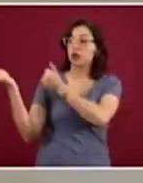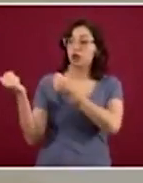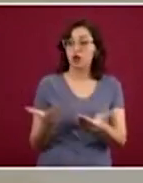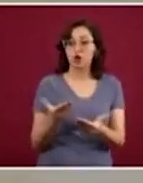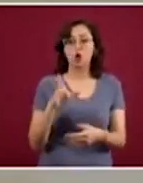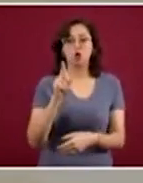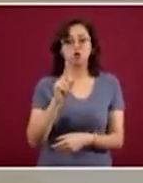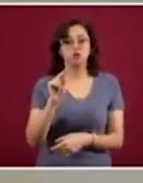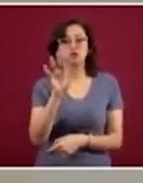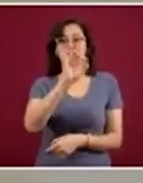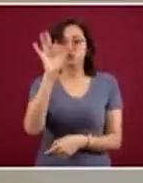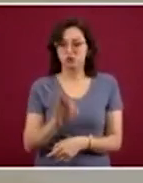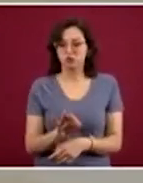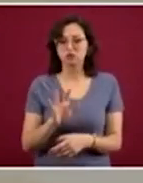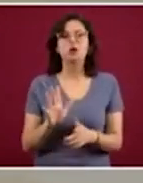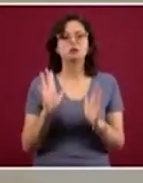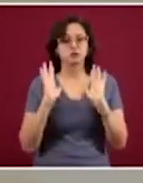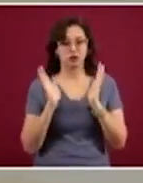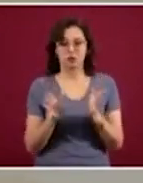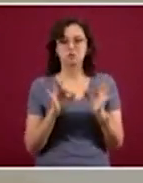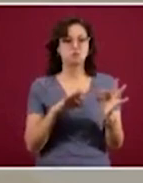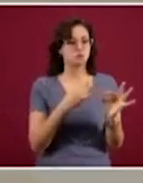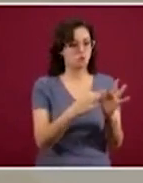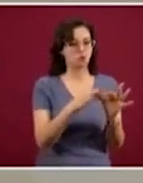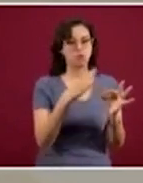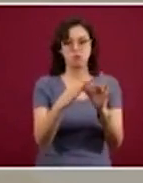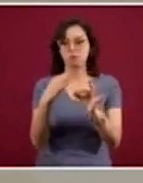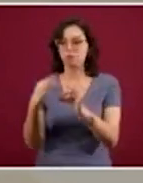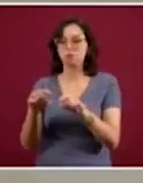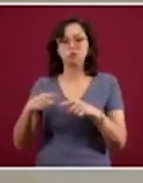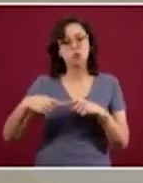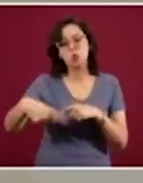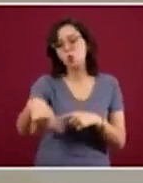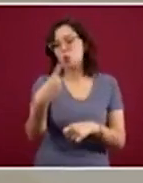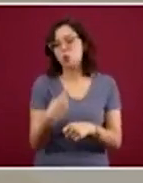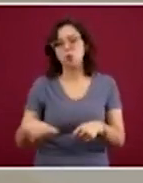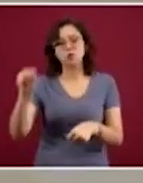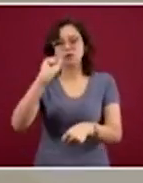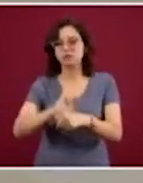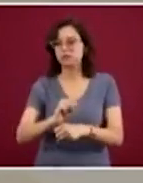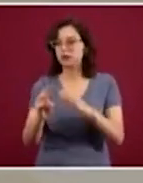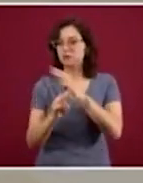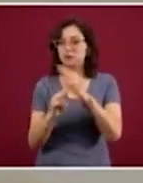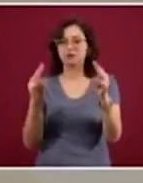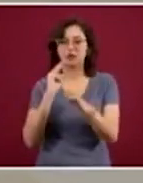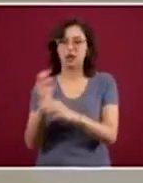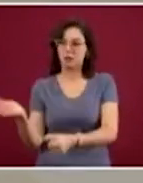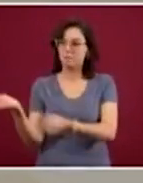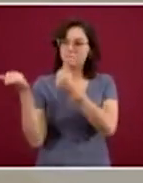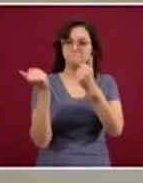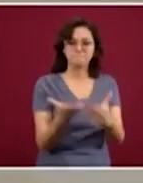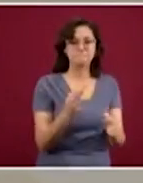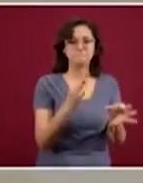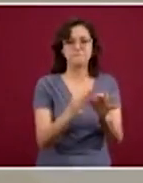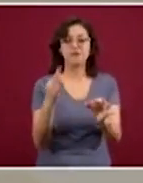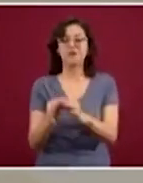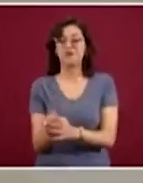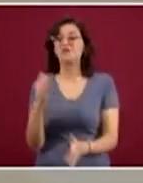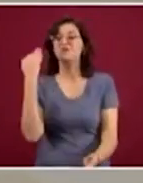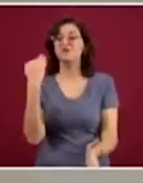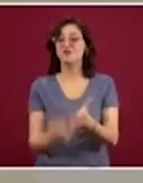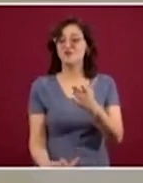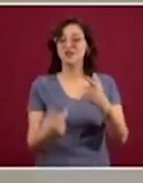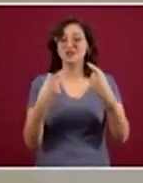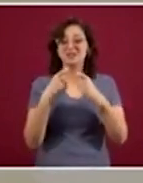del imms con los insumos completos estos se completarán esta semana sobre todo hemos tenido problemas con en el 95